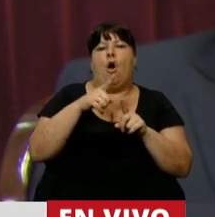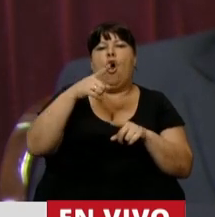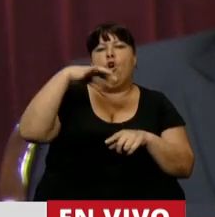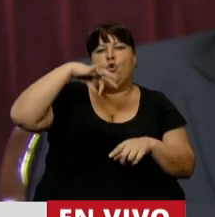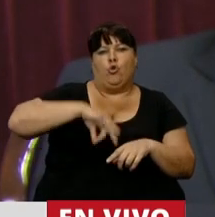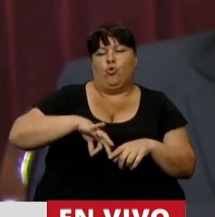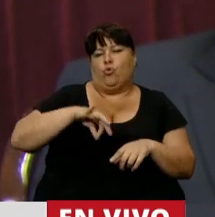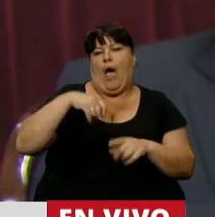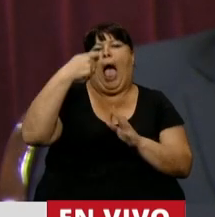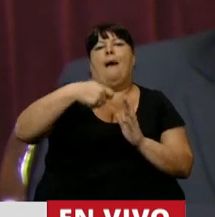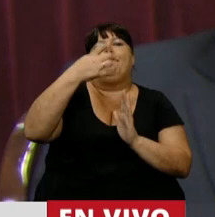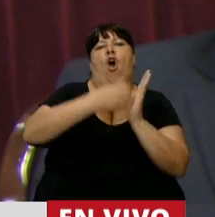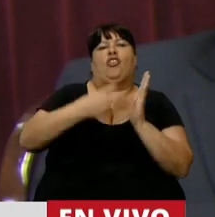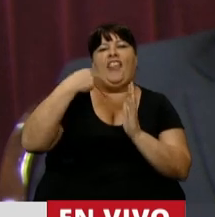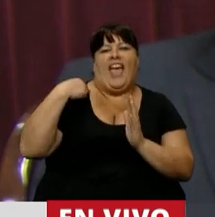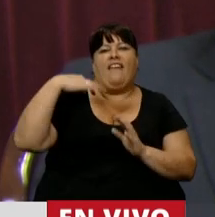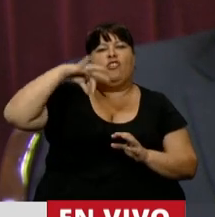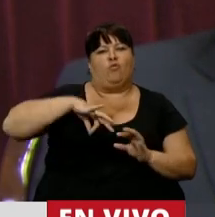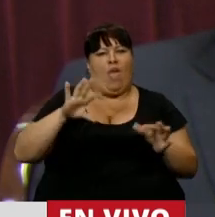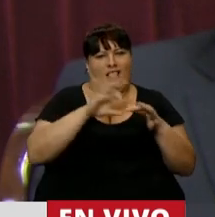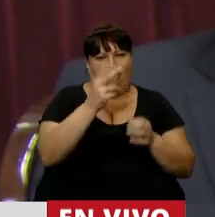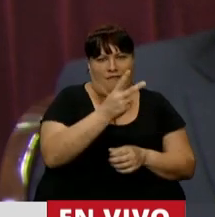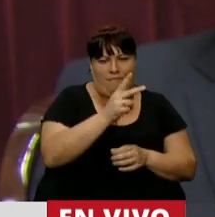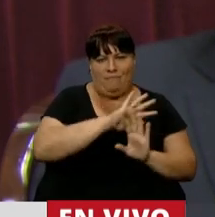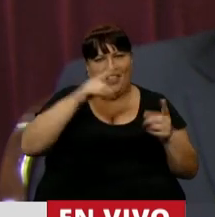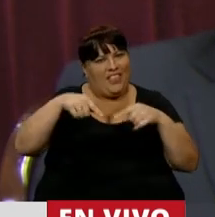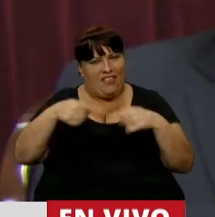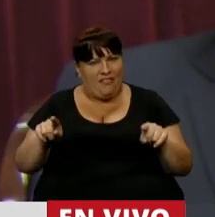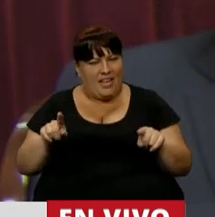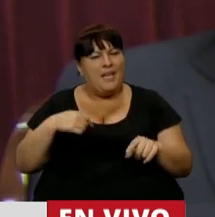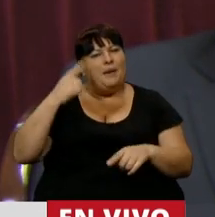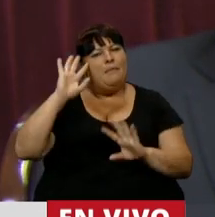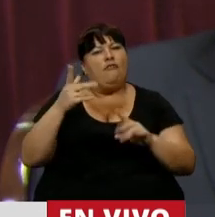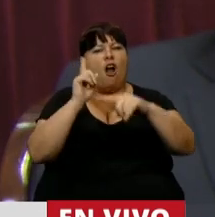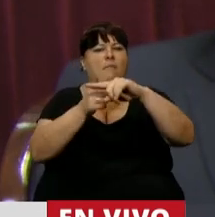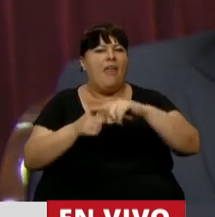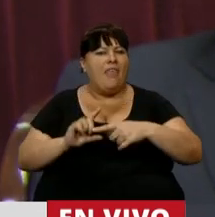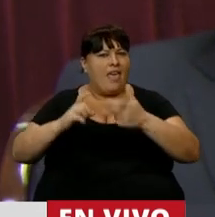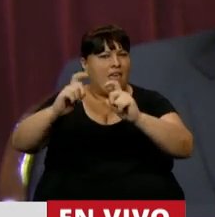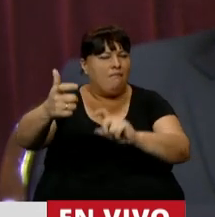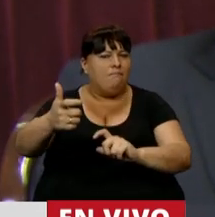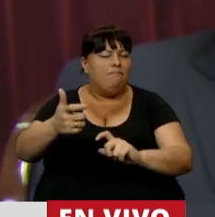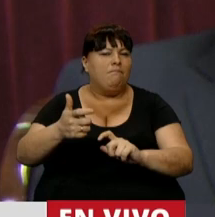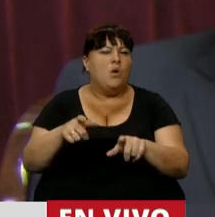ingreso, aportes patronales y salarios. Me parece que es una fórmula